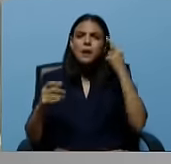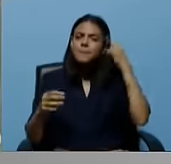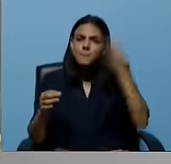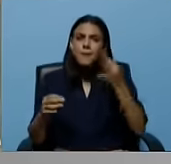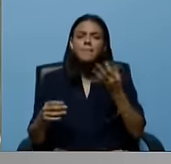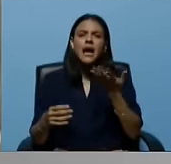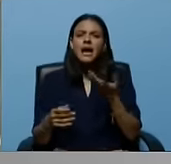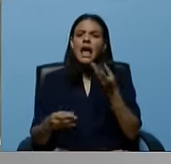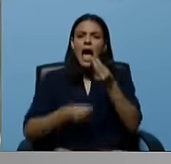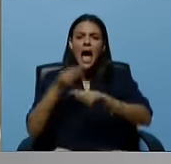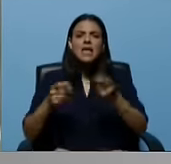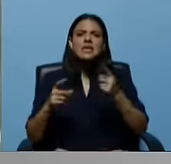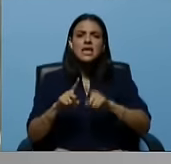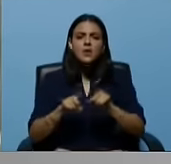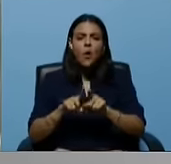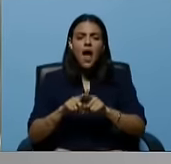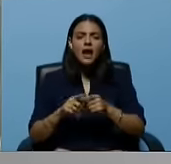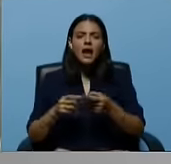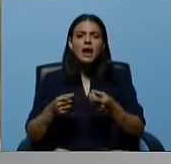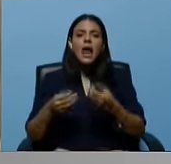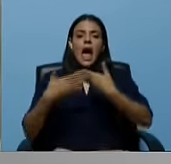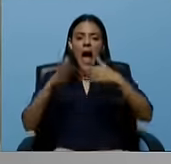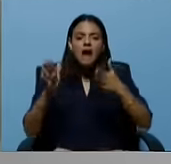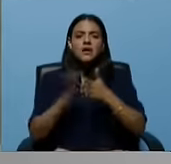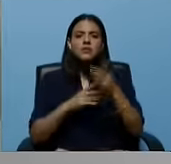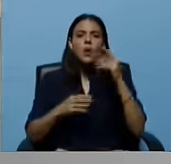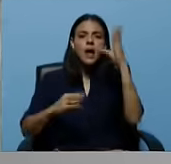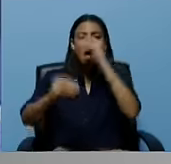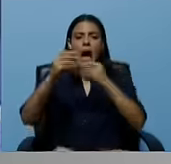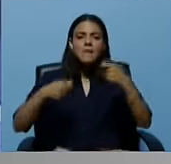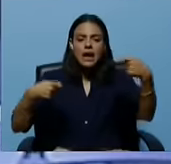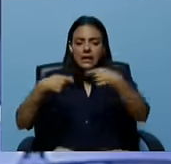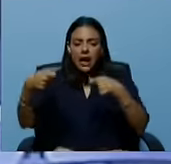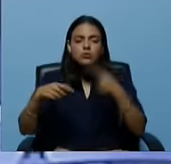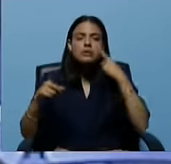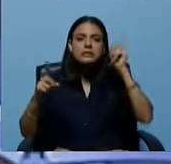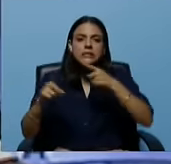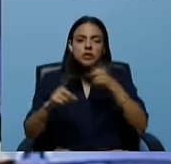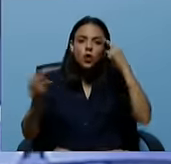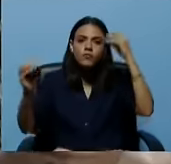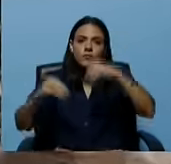para poder reactivar la negociación. Gracias.